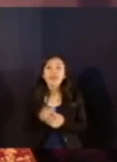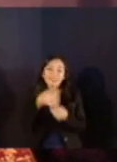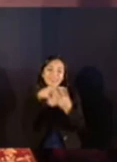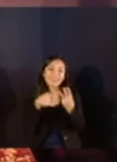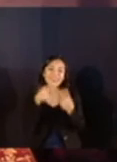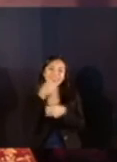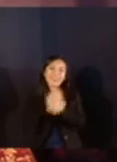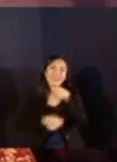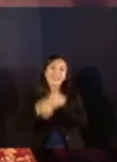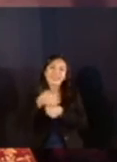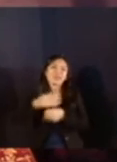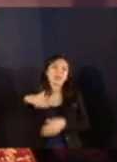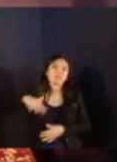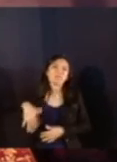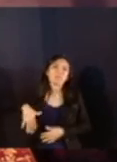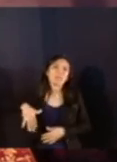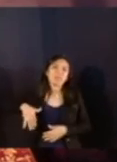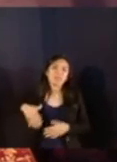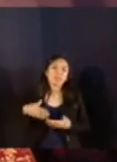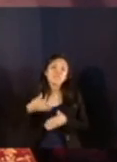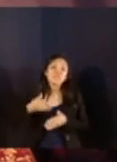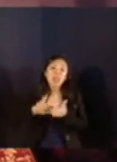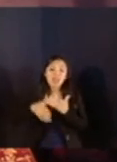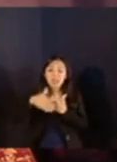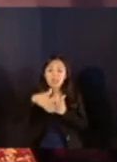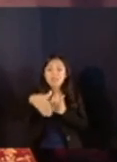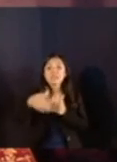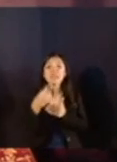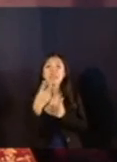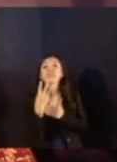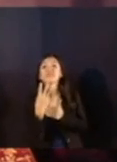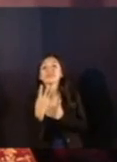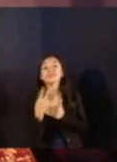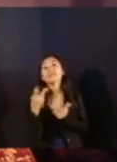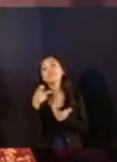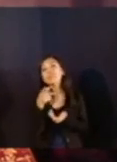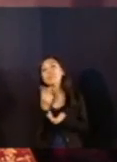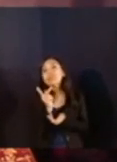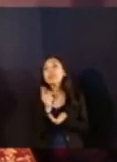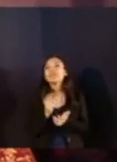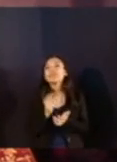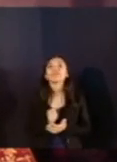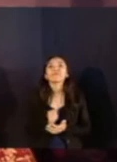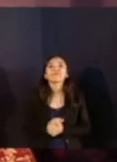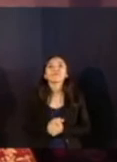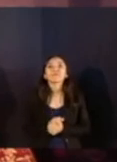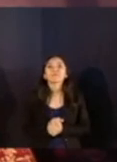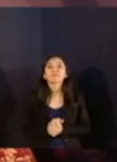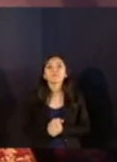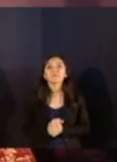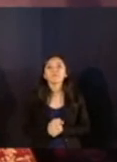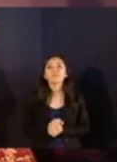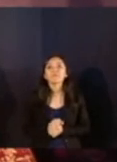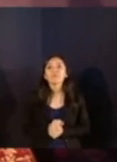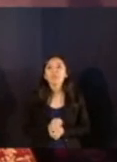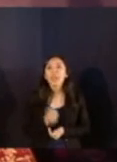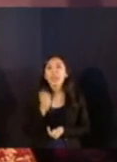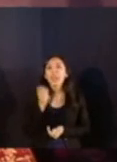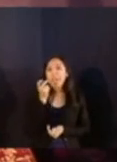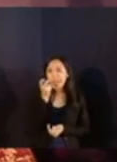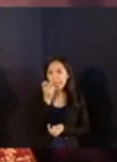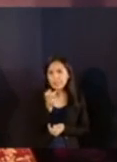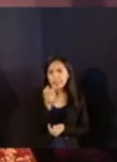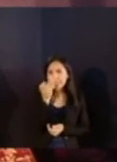3 años por delante, pero creo que en ese espacio